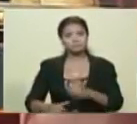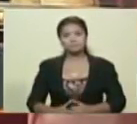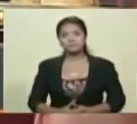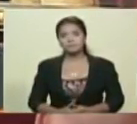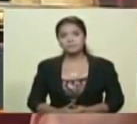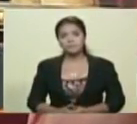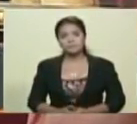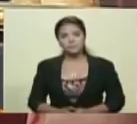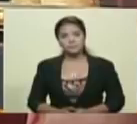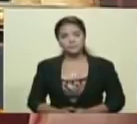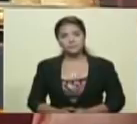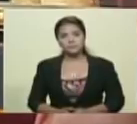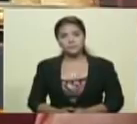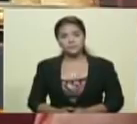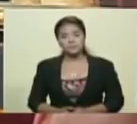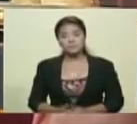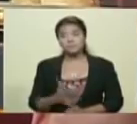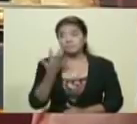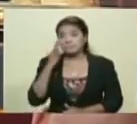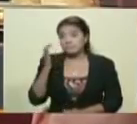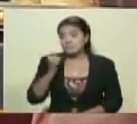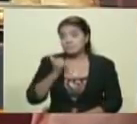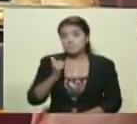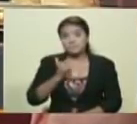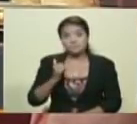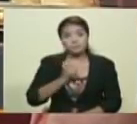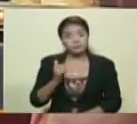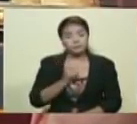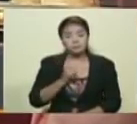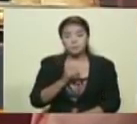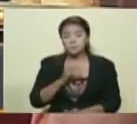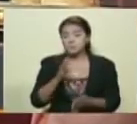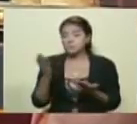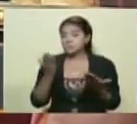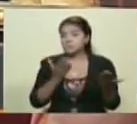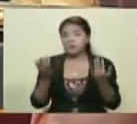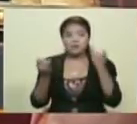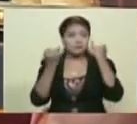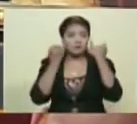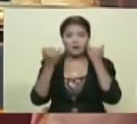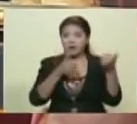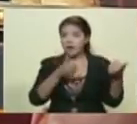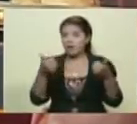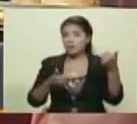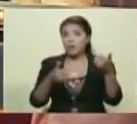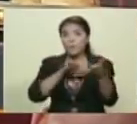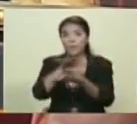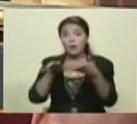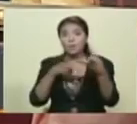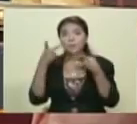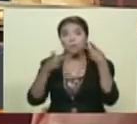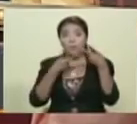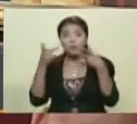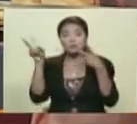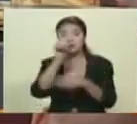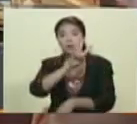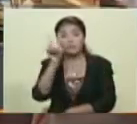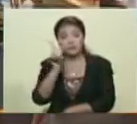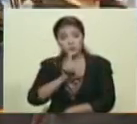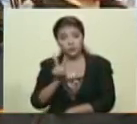declaraciones. Creemos que cualquiera sea la posición que cada uno tenga sobre la crisis política que vive